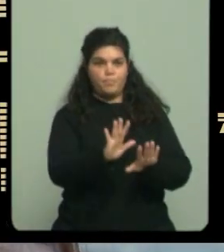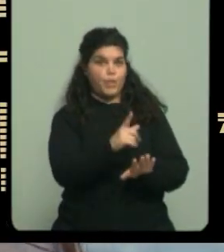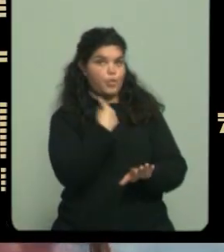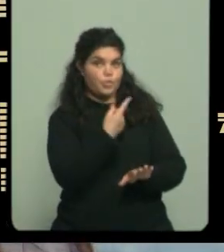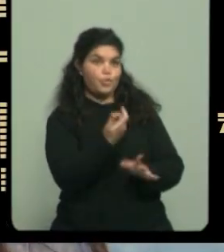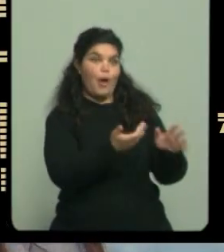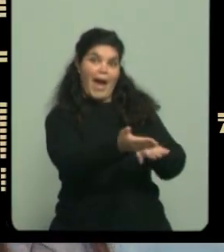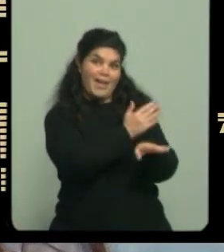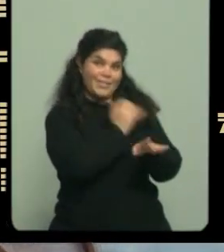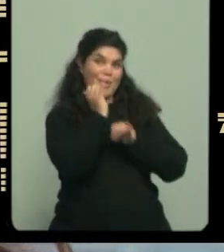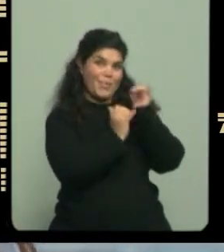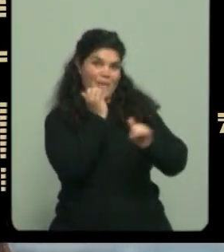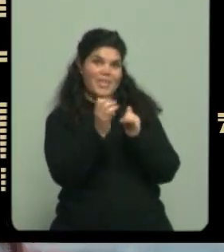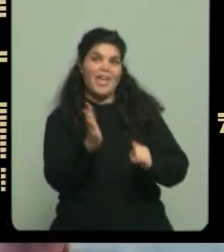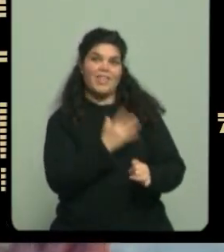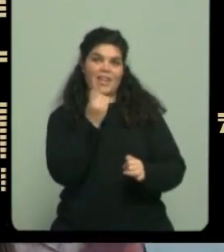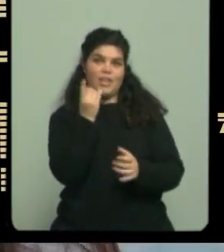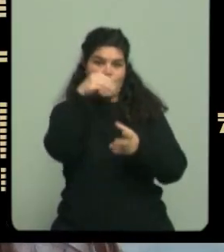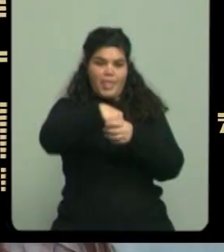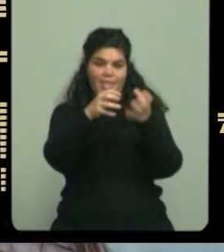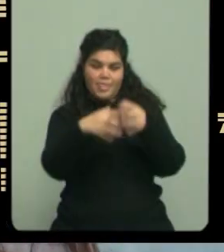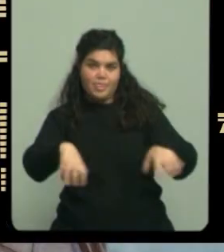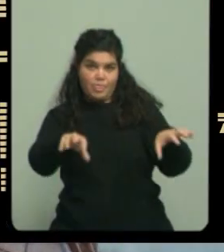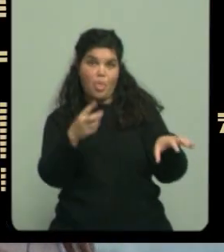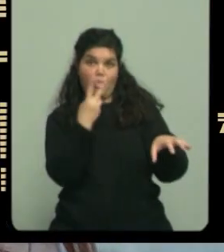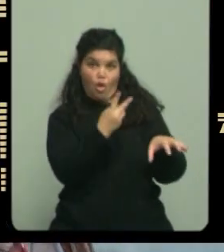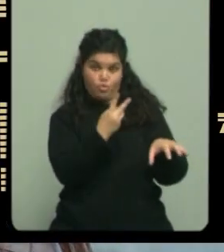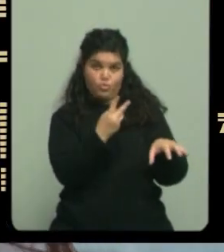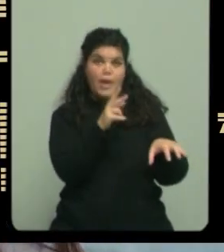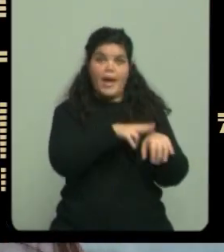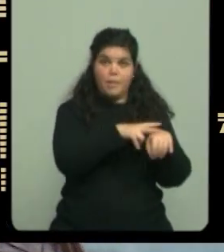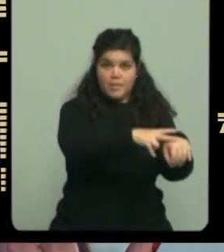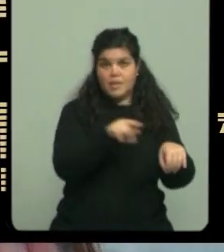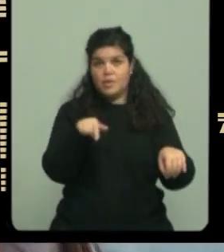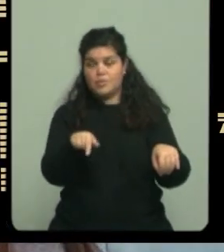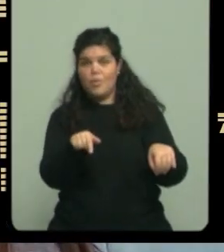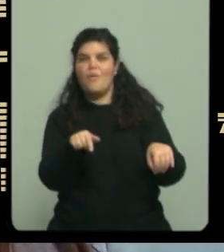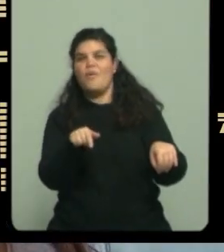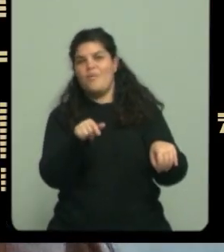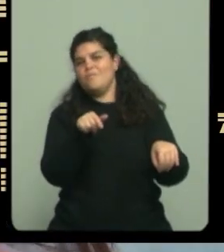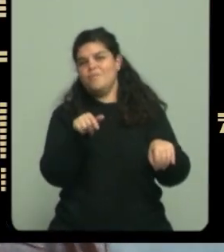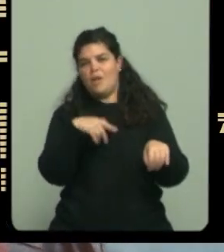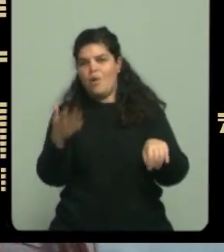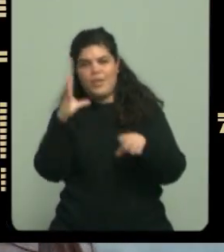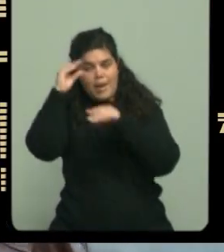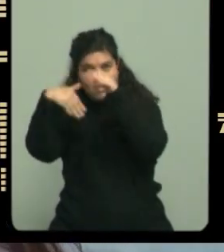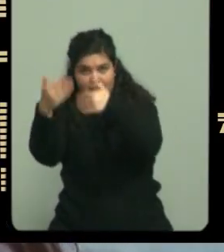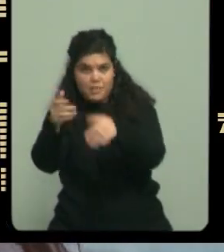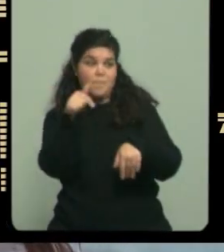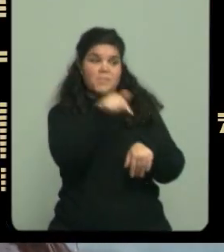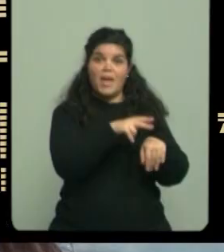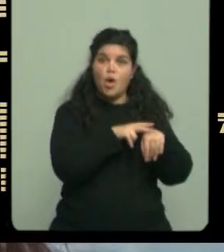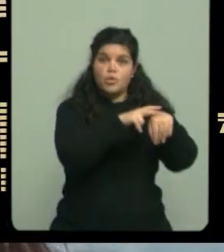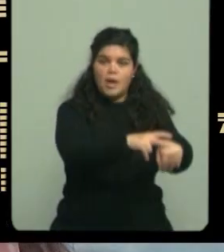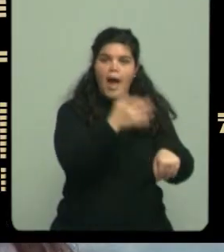que teníamos dos áreas, el área de capacitaciones y el área de la consejería. La consejería realiza los abordajes integrales, donde hay psicólogas,